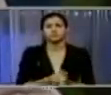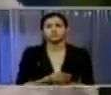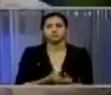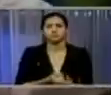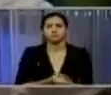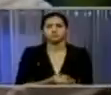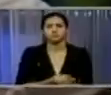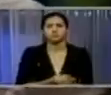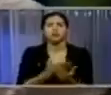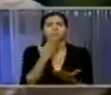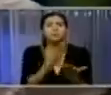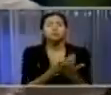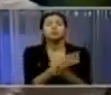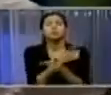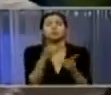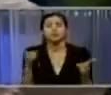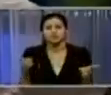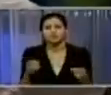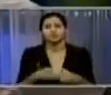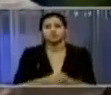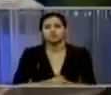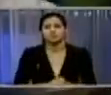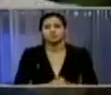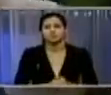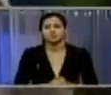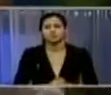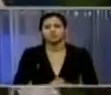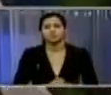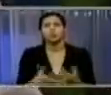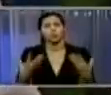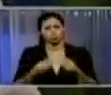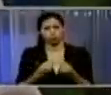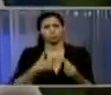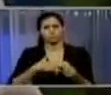y pido que ustedes, junto conmigo,